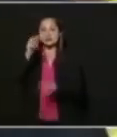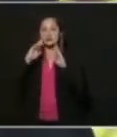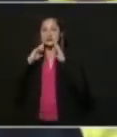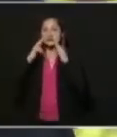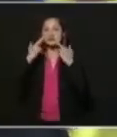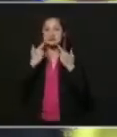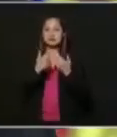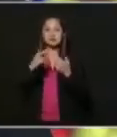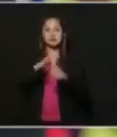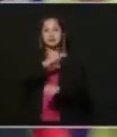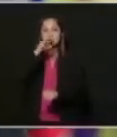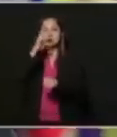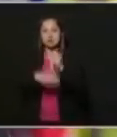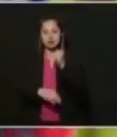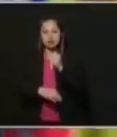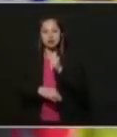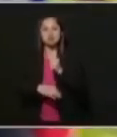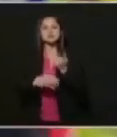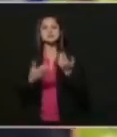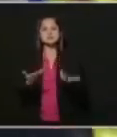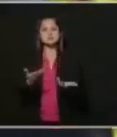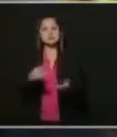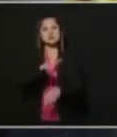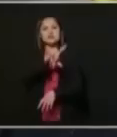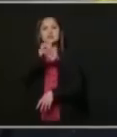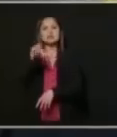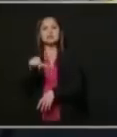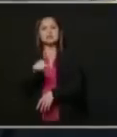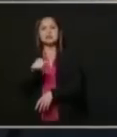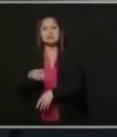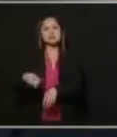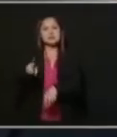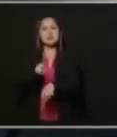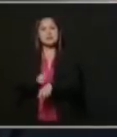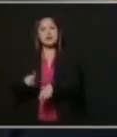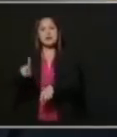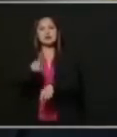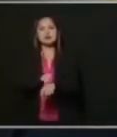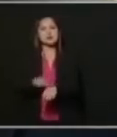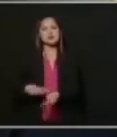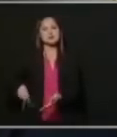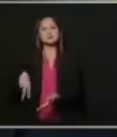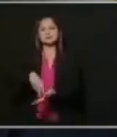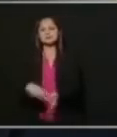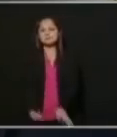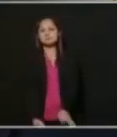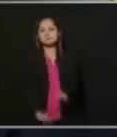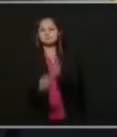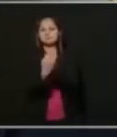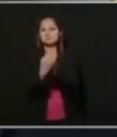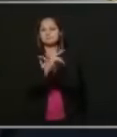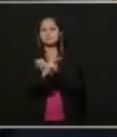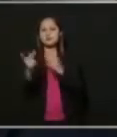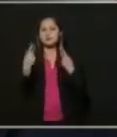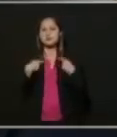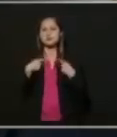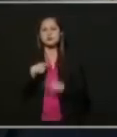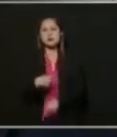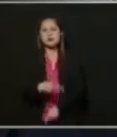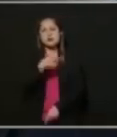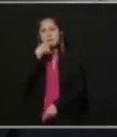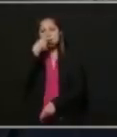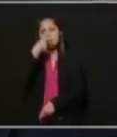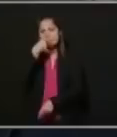hablarle todos los días al pueblo de México para que entre todos saquemos adelante al